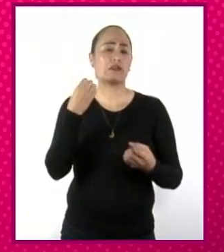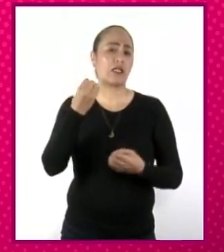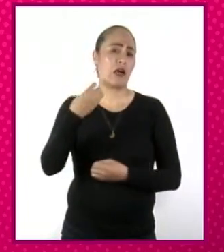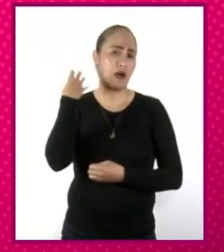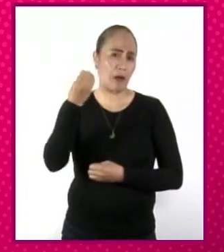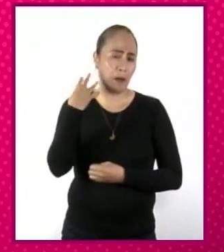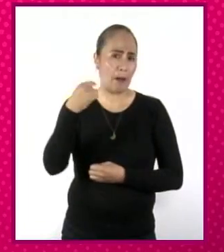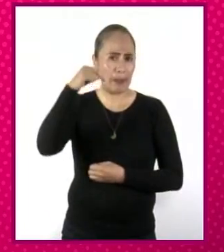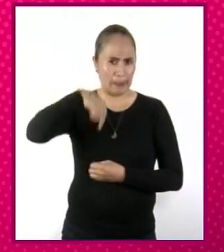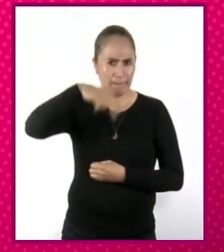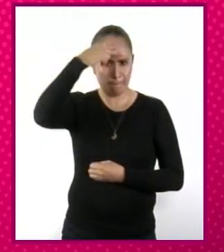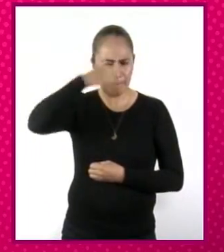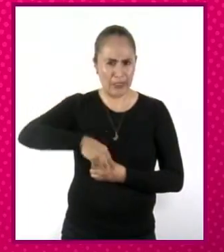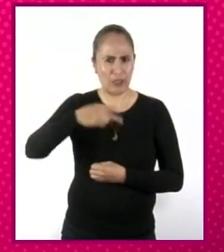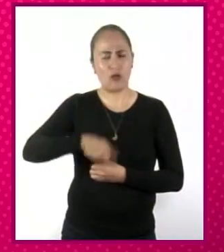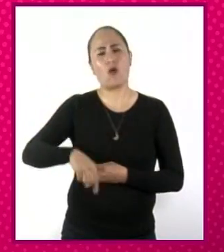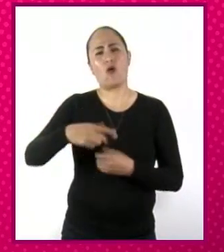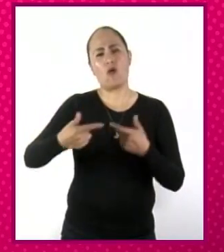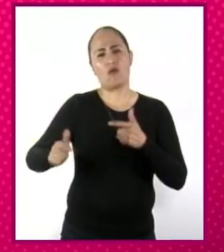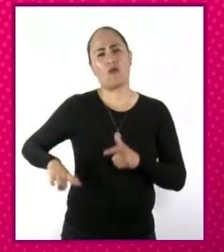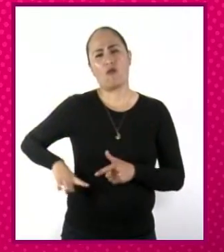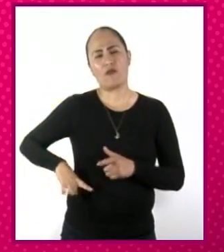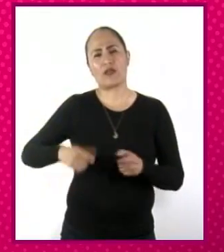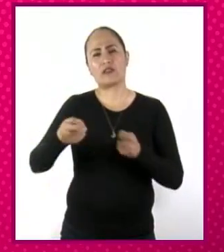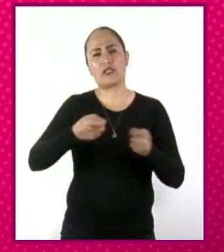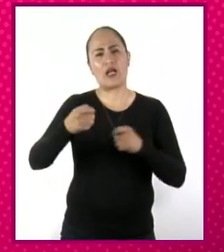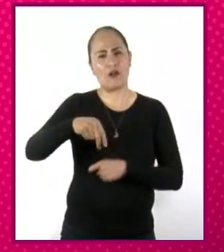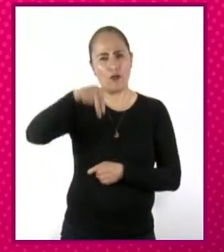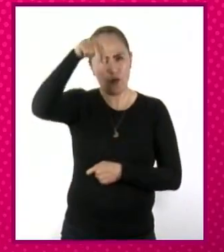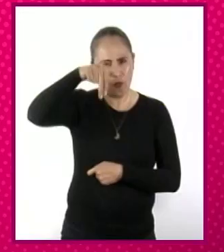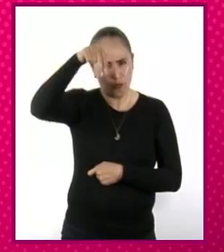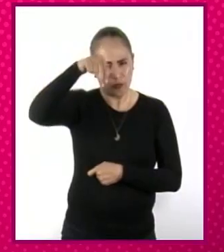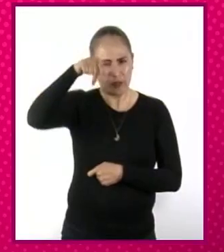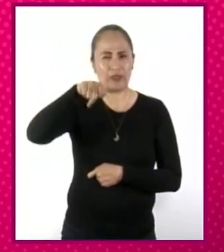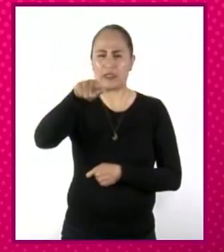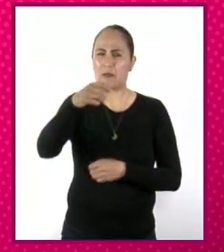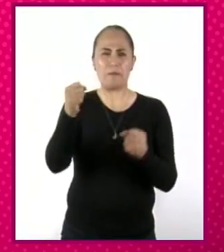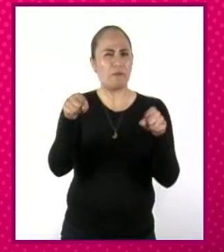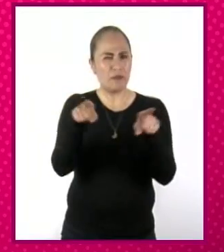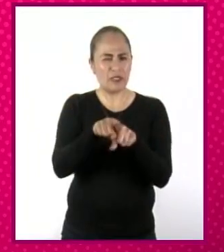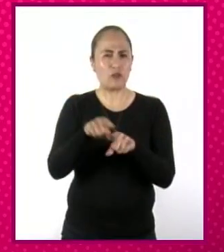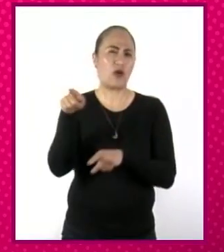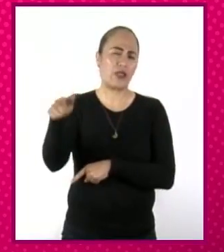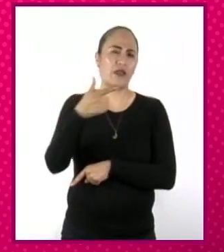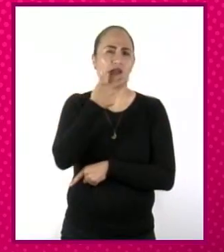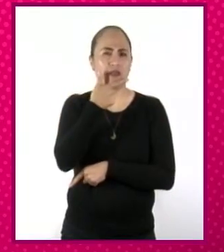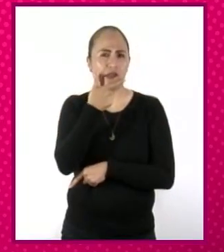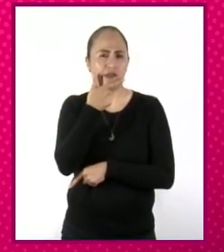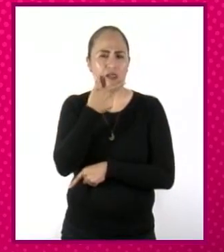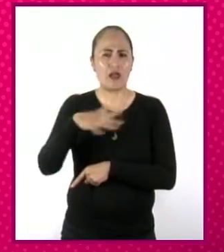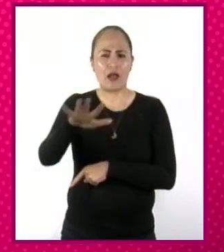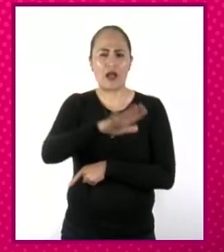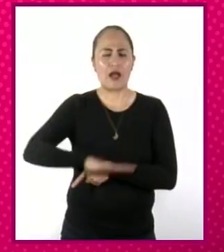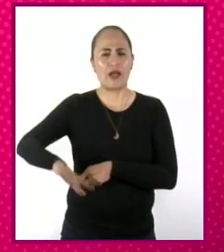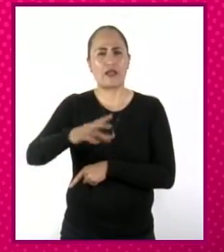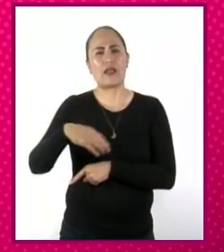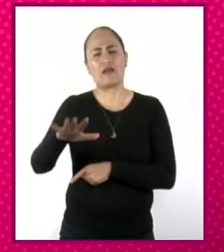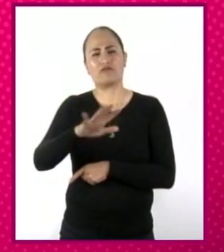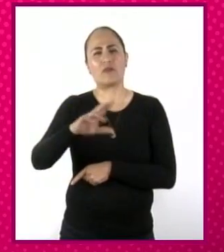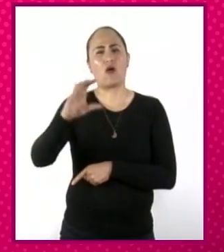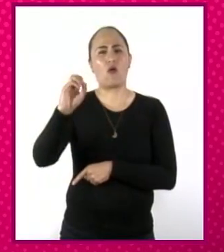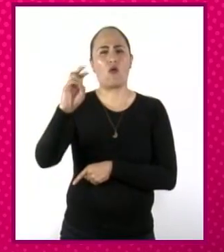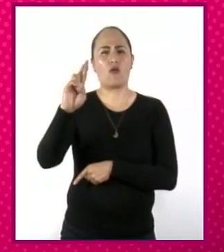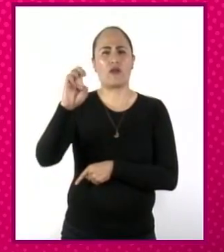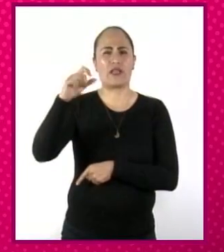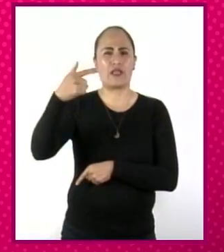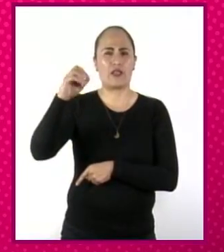México gobierna el norte de su territorio también descalifica el caso de Inglaterra, que era la dueña de Oregón, porque Inglaterra es